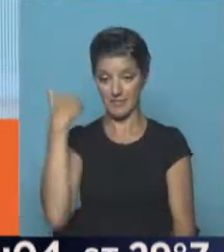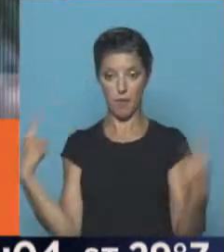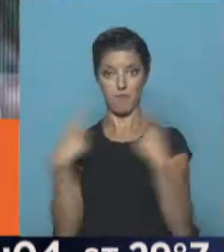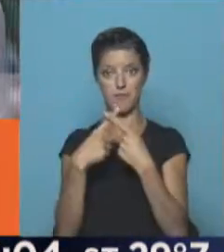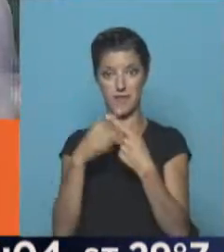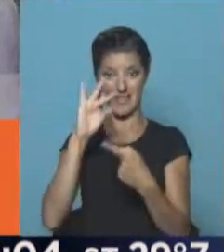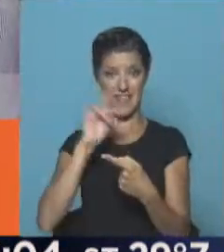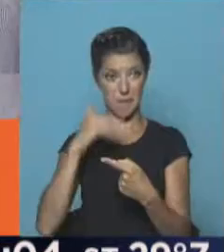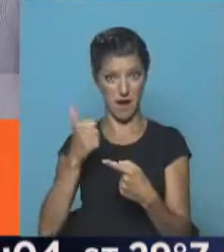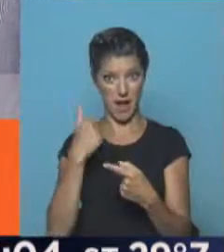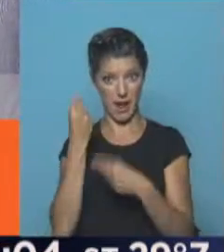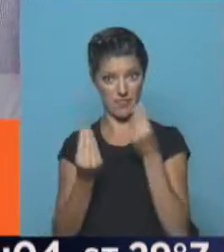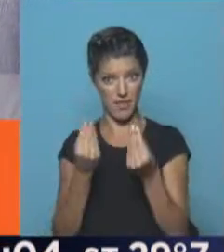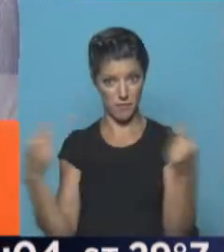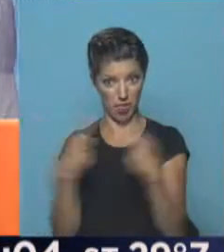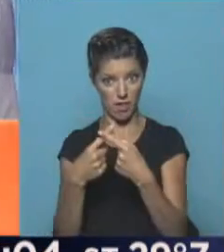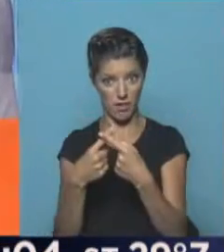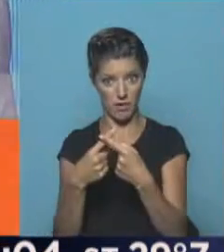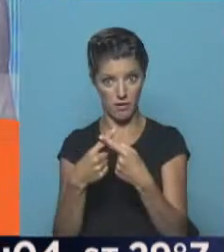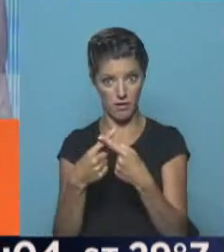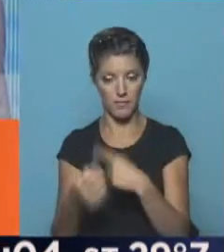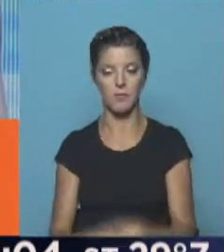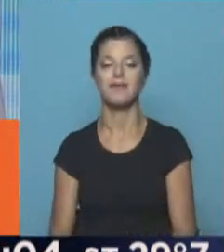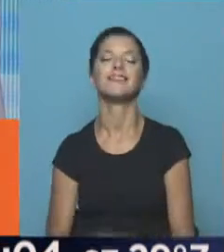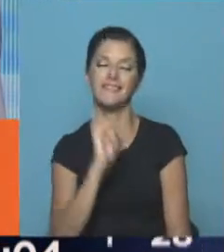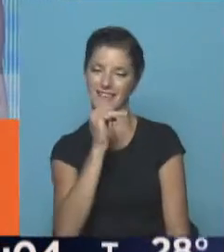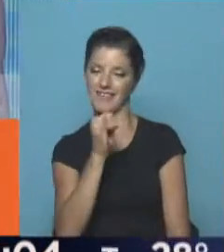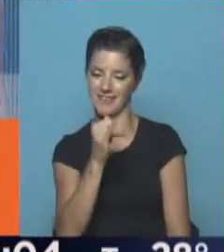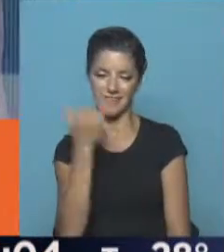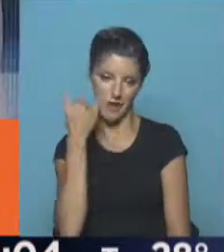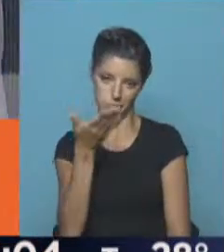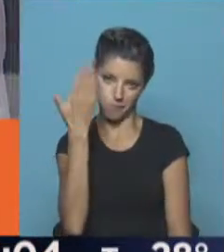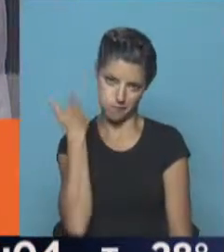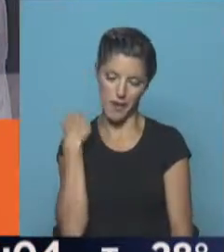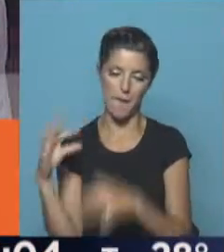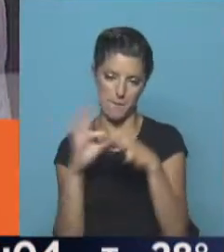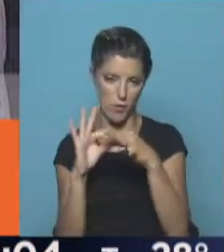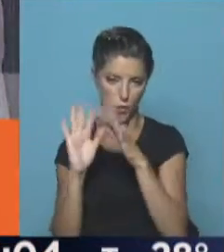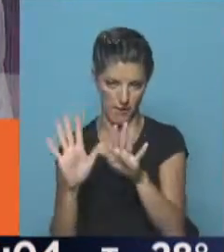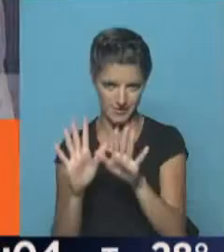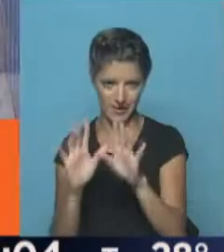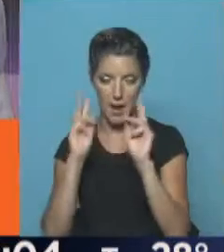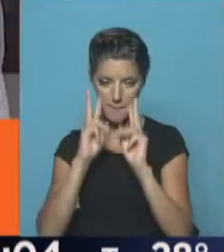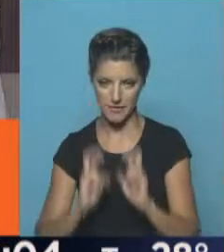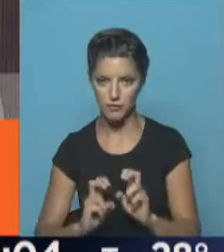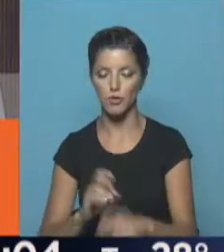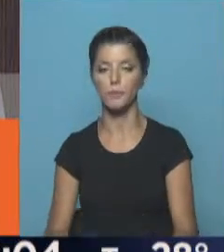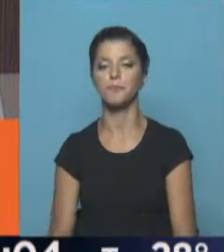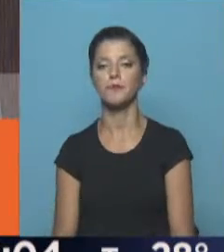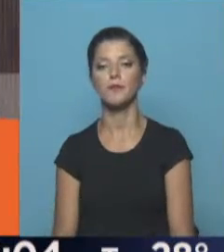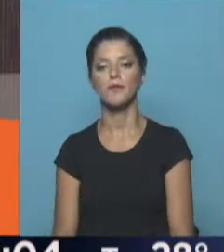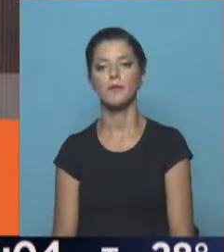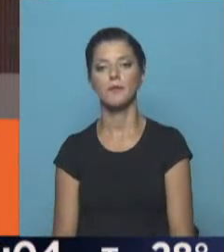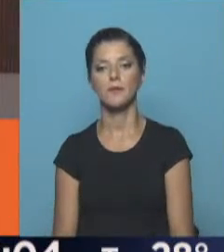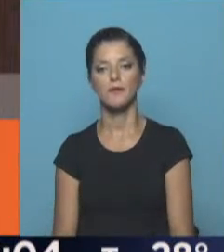elecciones sí sí ya hace bastante que está en esos vínculos en esta causa hay que